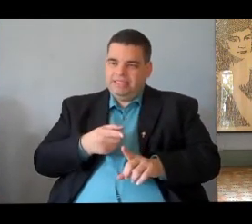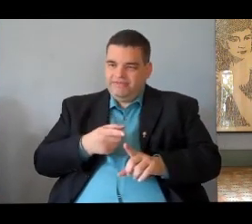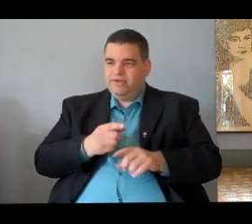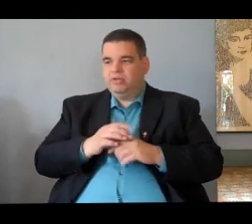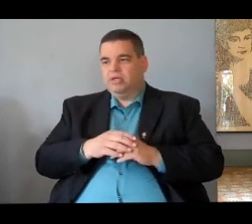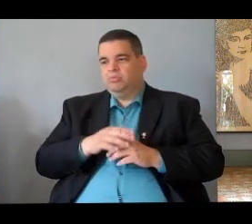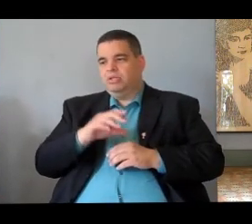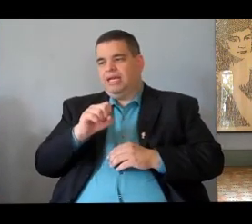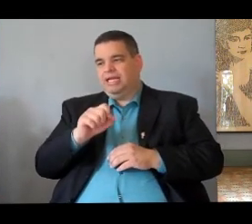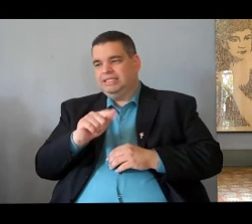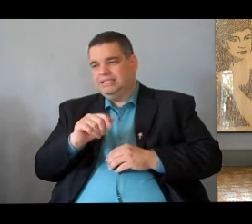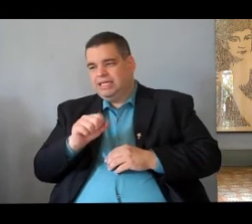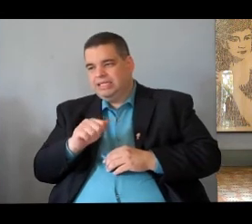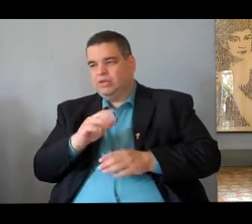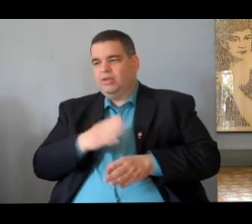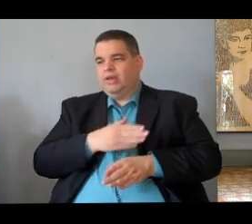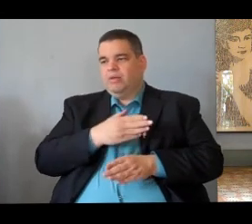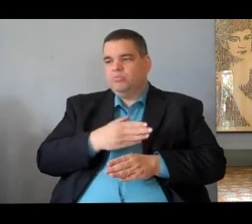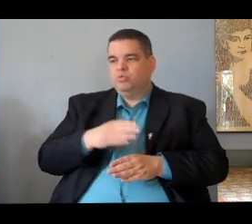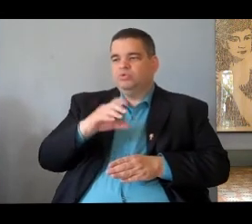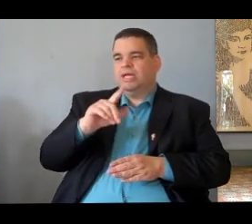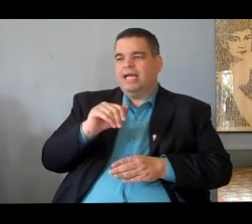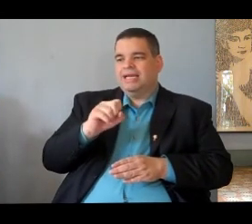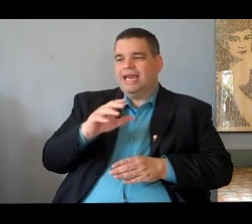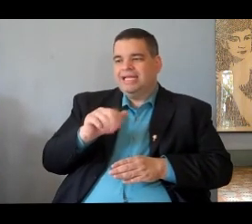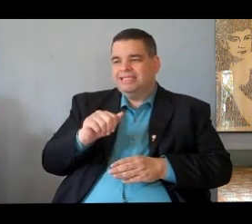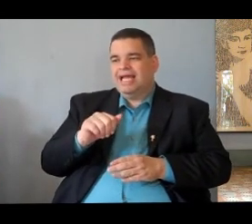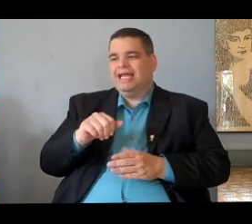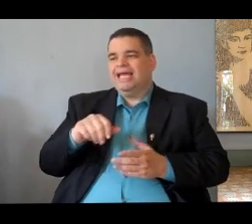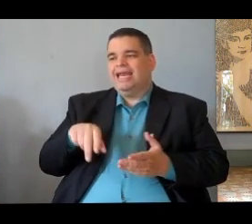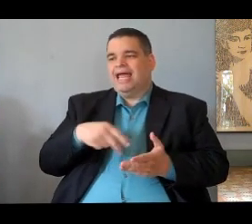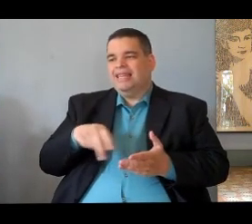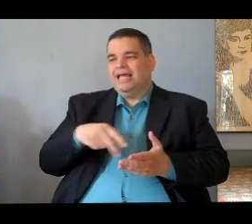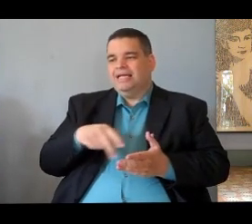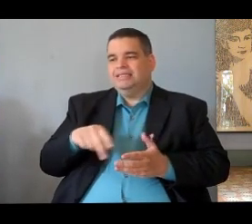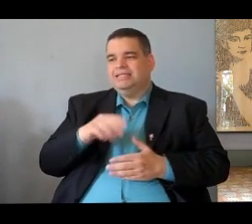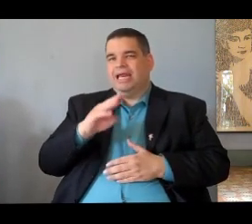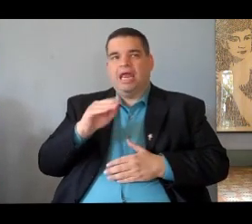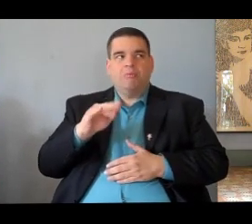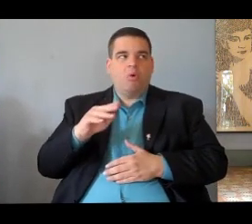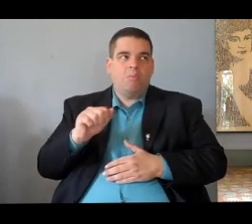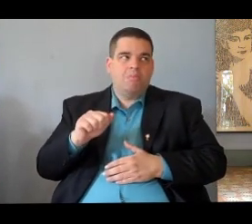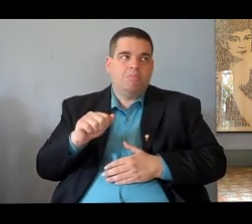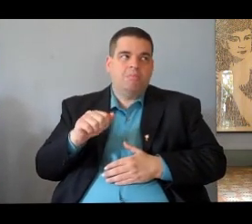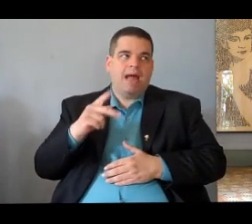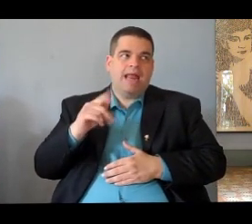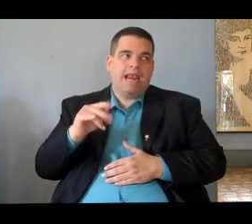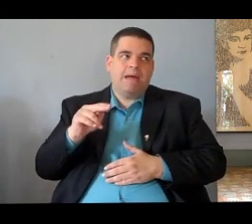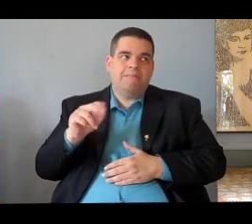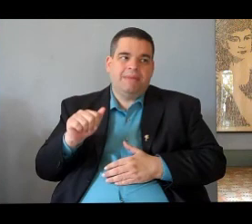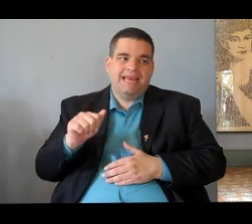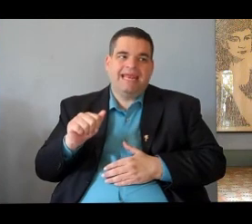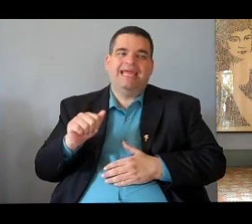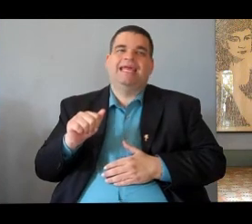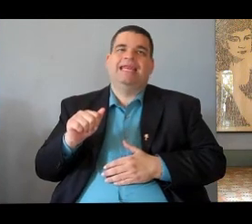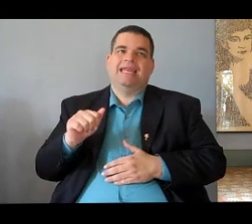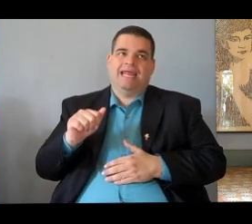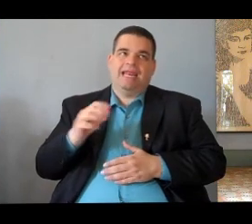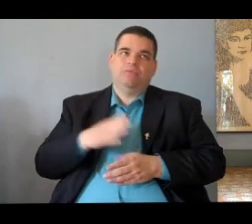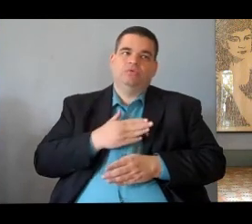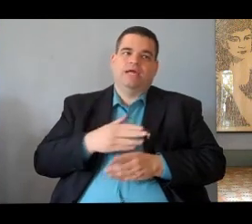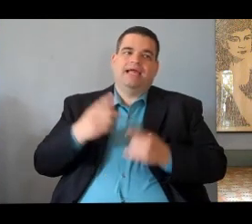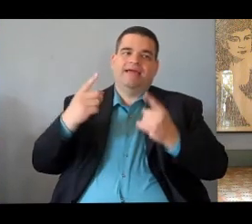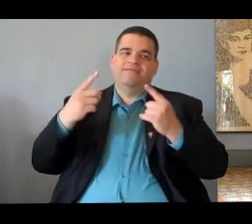la salsa, otra de la música clásica, que es la danza. Tenemos la de la bomba y la plena, de la música que viene de los